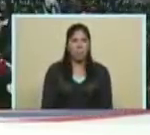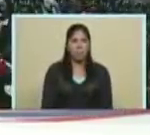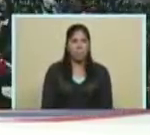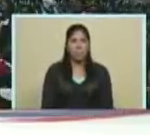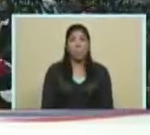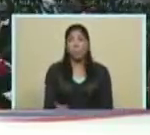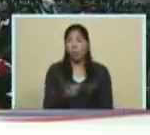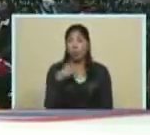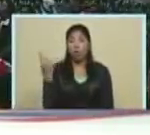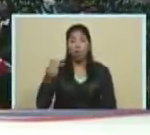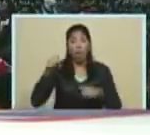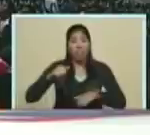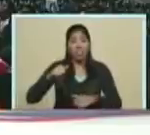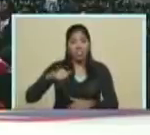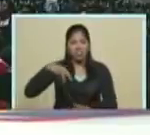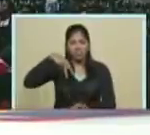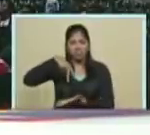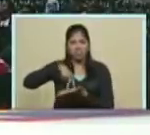Estamos aquí de pie,